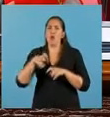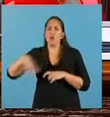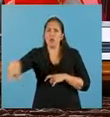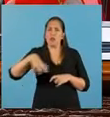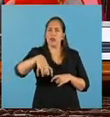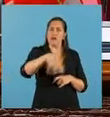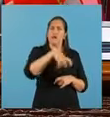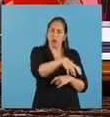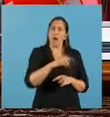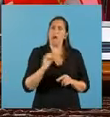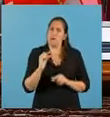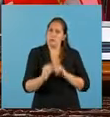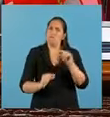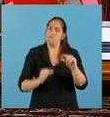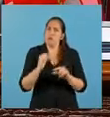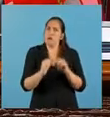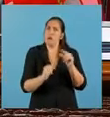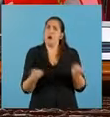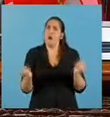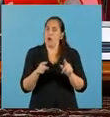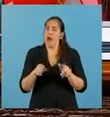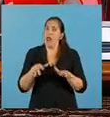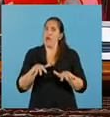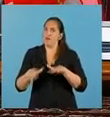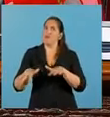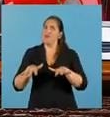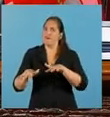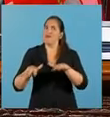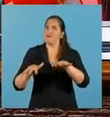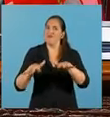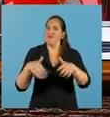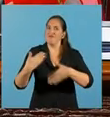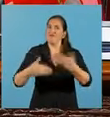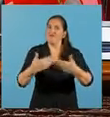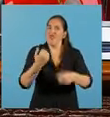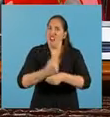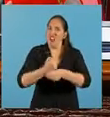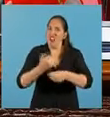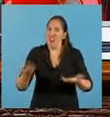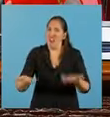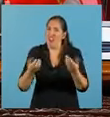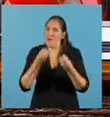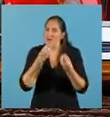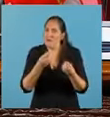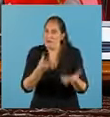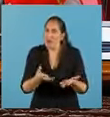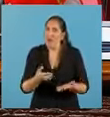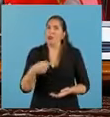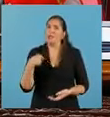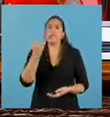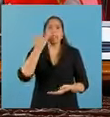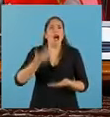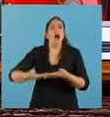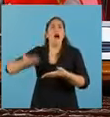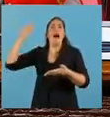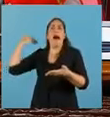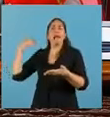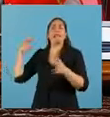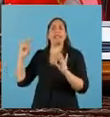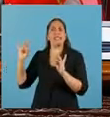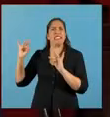poco empiezan a reactivarse. Todo ese esfuerzo común convive con dificultades que arrastramos. Pese a